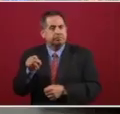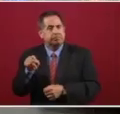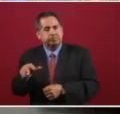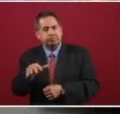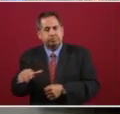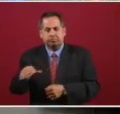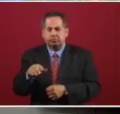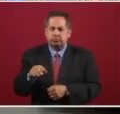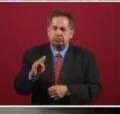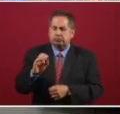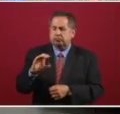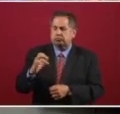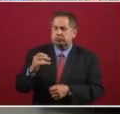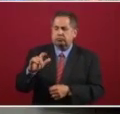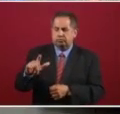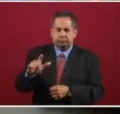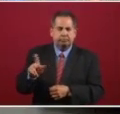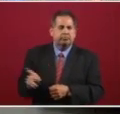Bochil